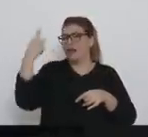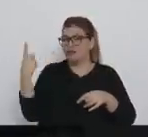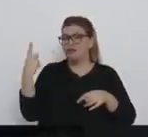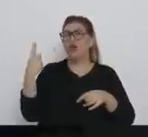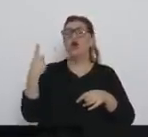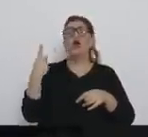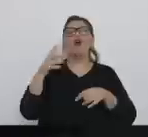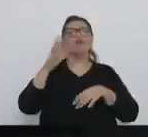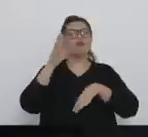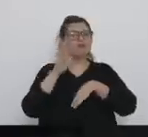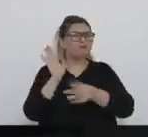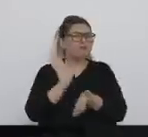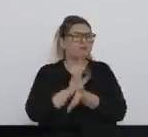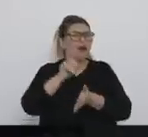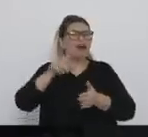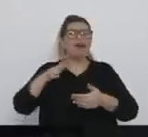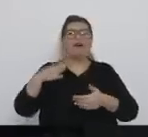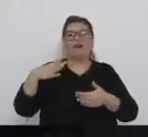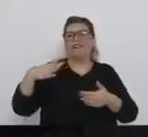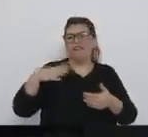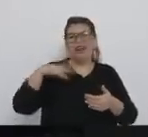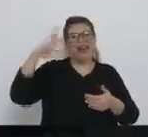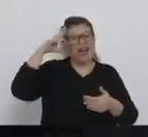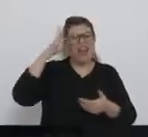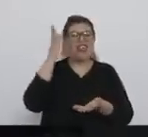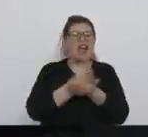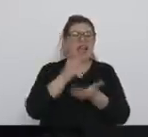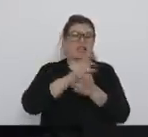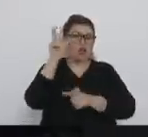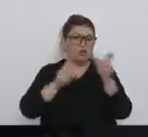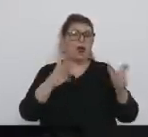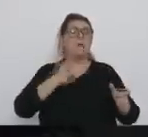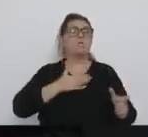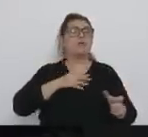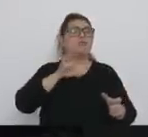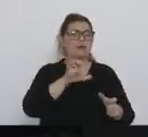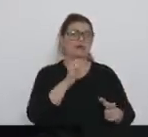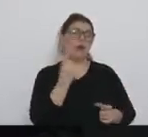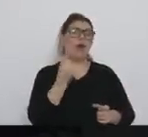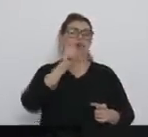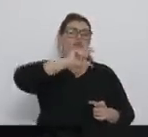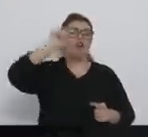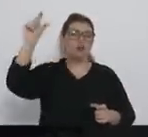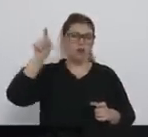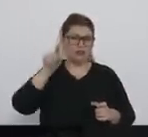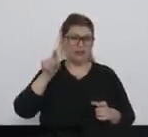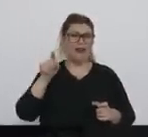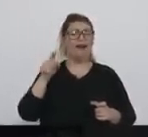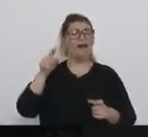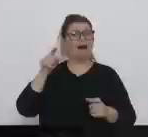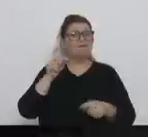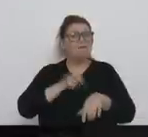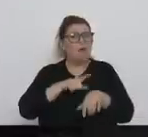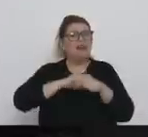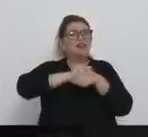las violaciones groseras a los derechos humanos que fueron palpables en mi provincia en formosa en formosa en pandemia